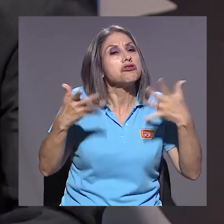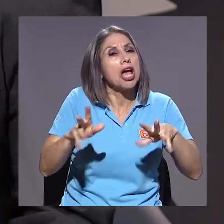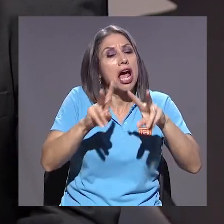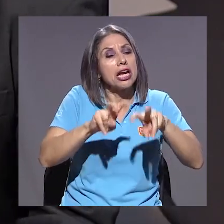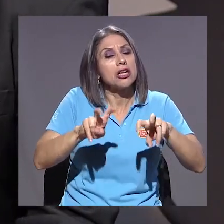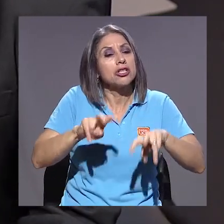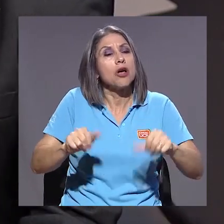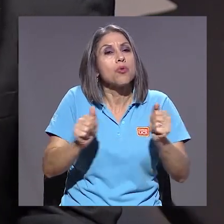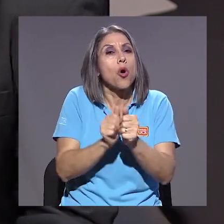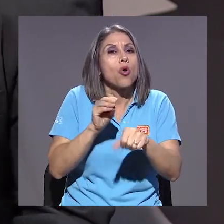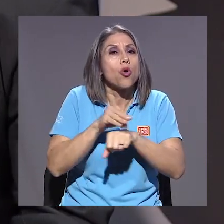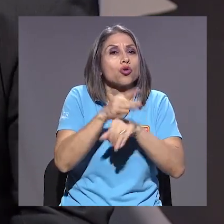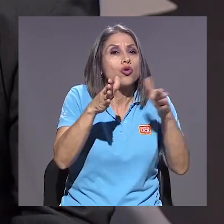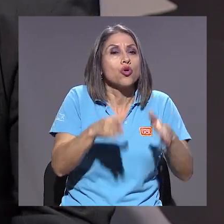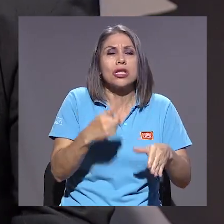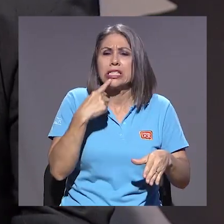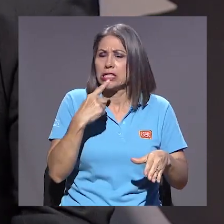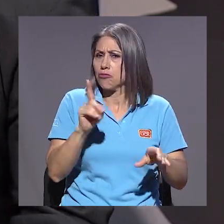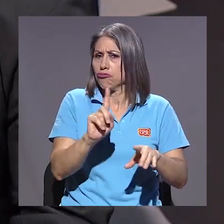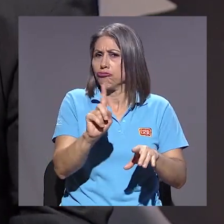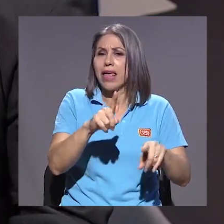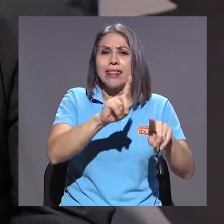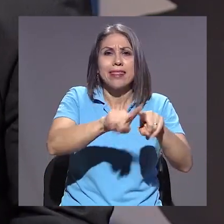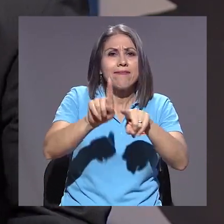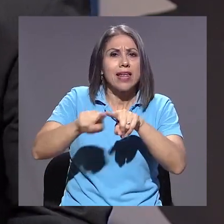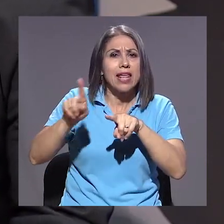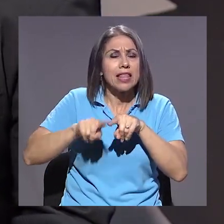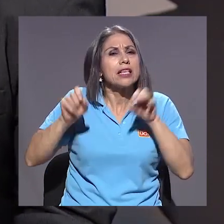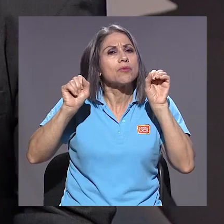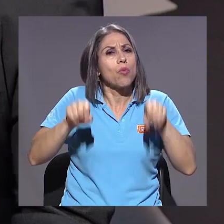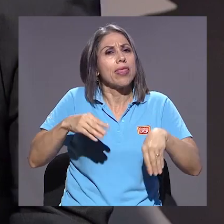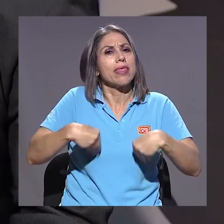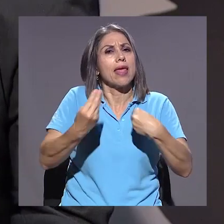diferentes actores que pueden dar servicios auxiliares. Evidentemente, seguro